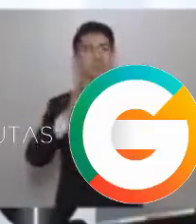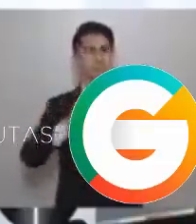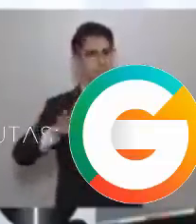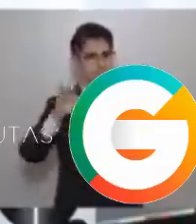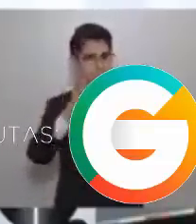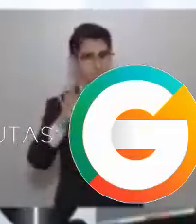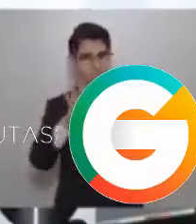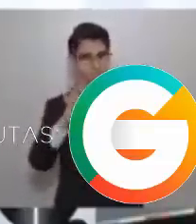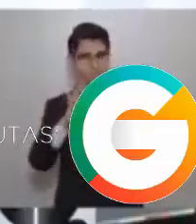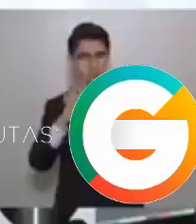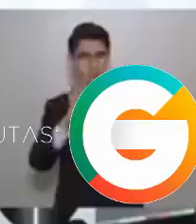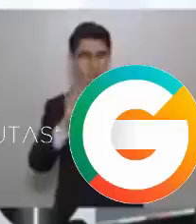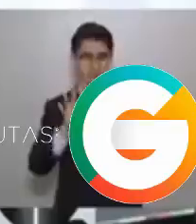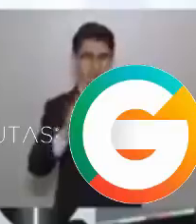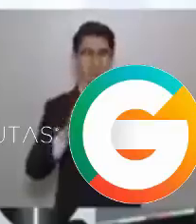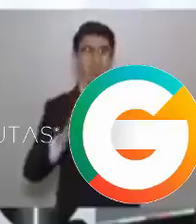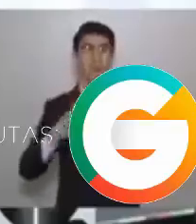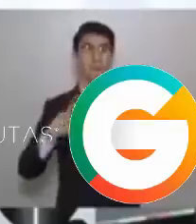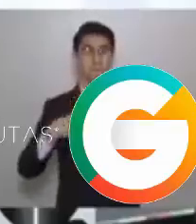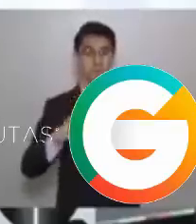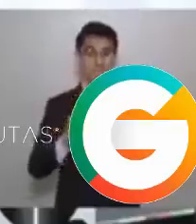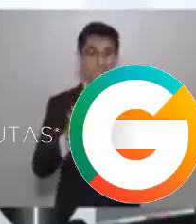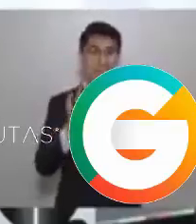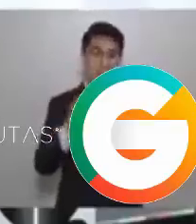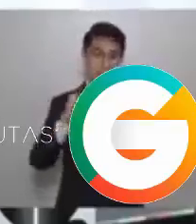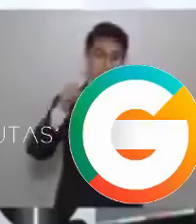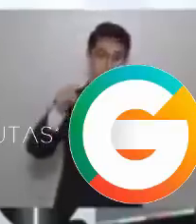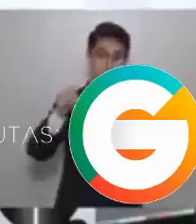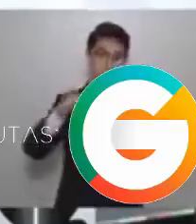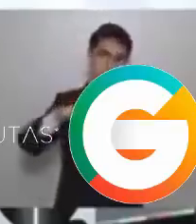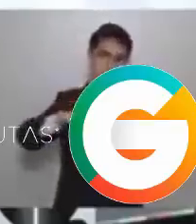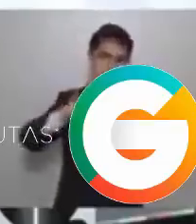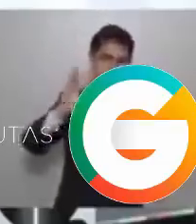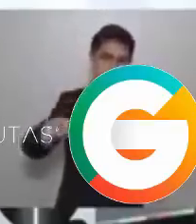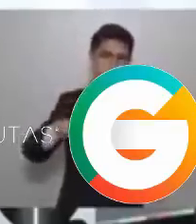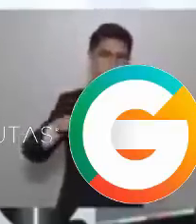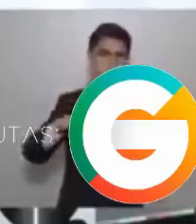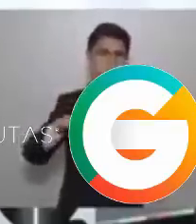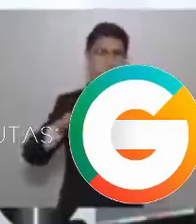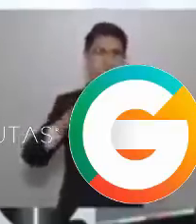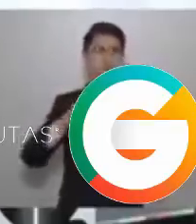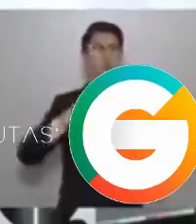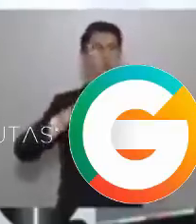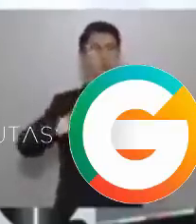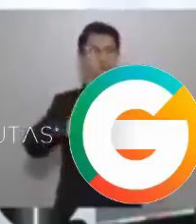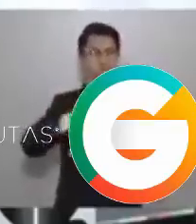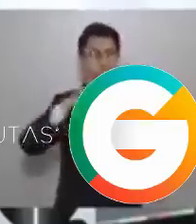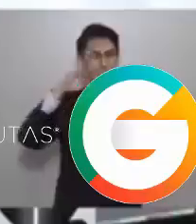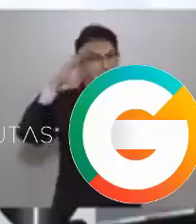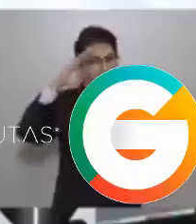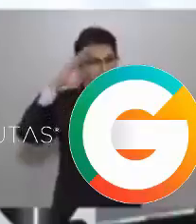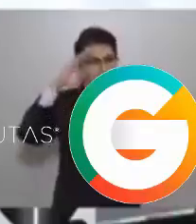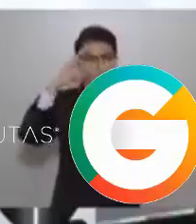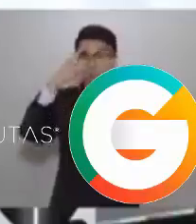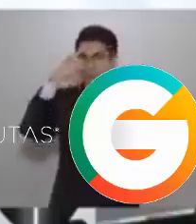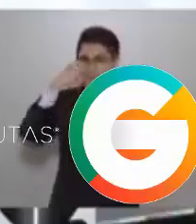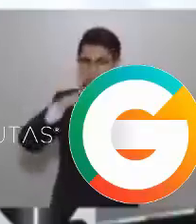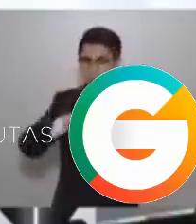que finalmente falleció en este sitio y de quien se piensa fue el objetivo directo de esta